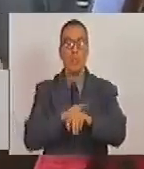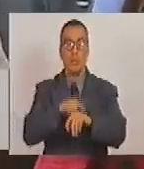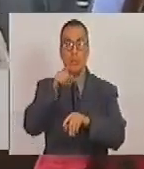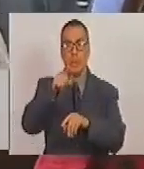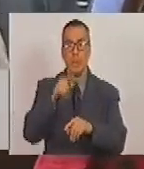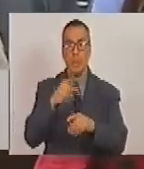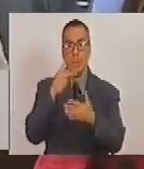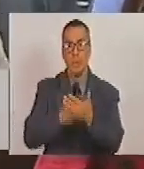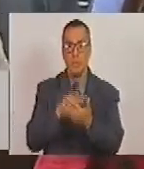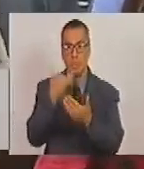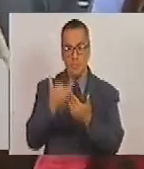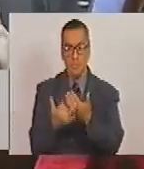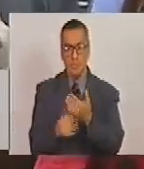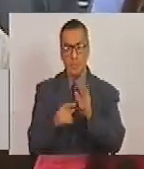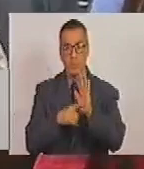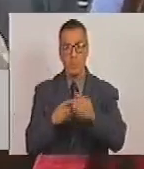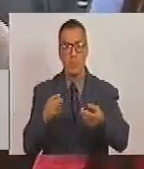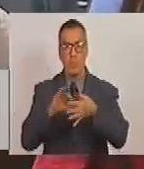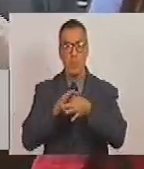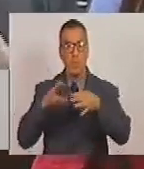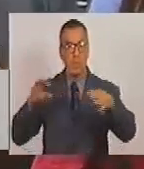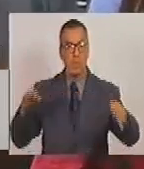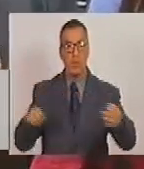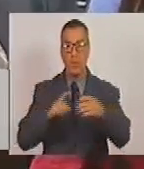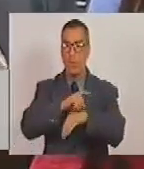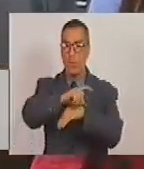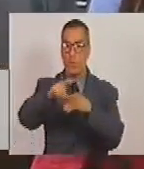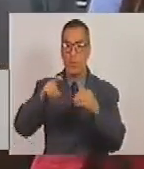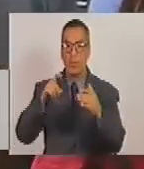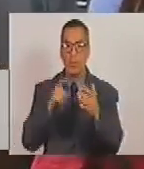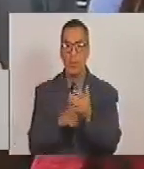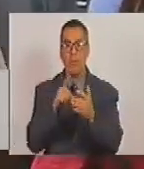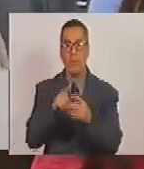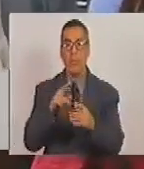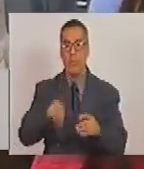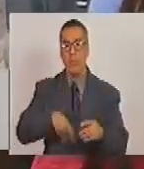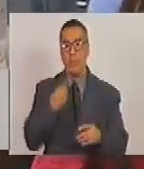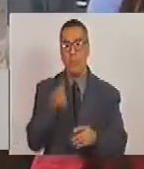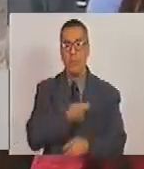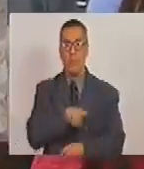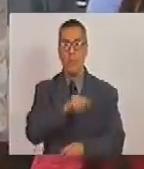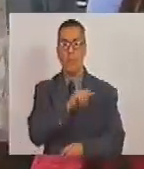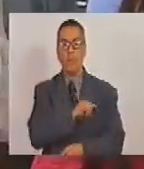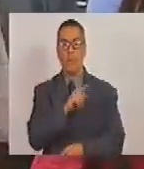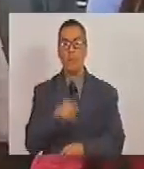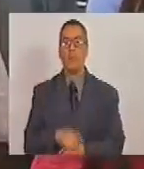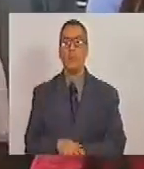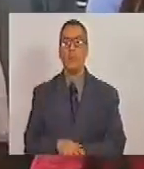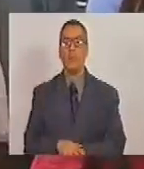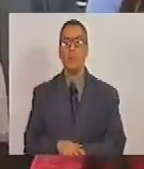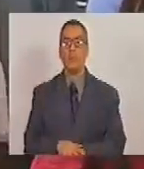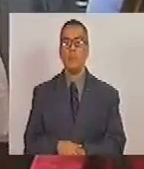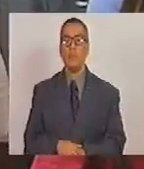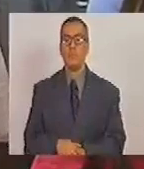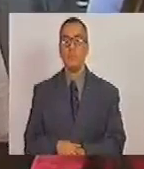se planteaban la independencia absoluta del poder español. Y